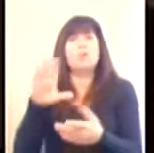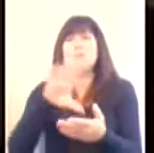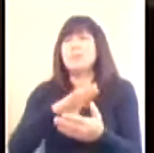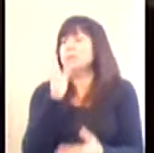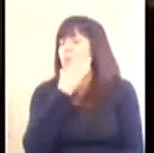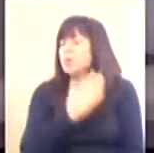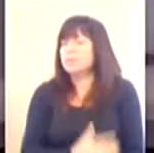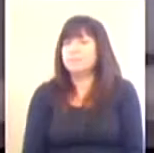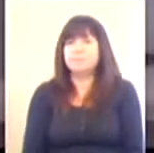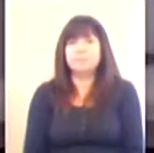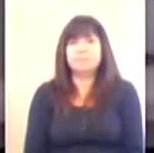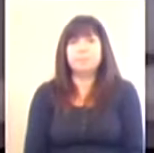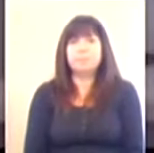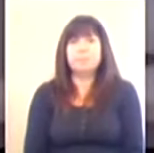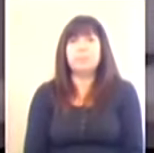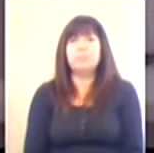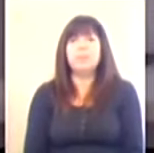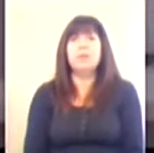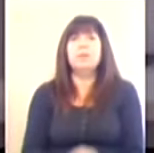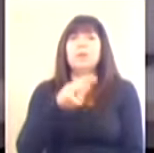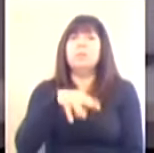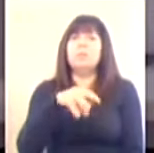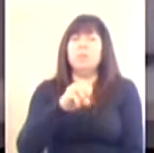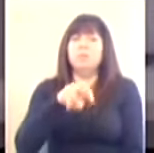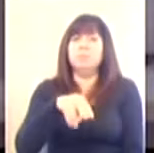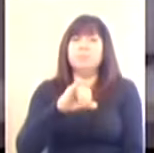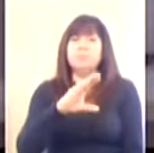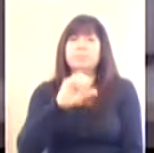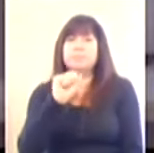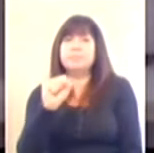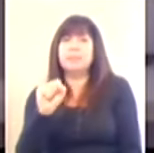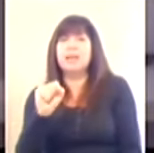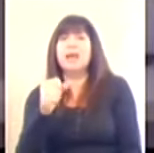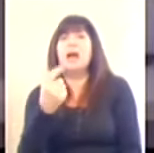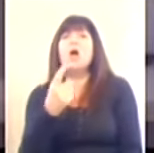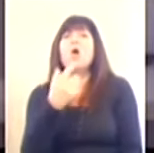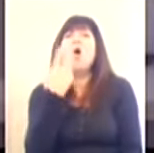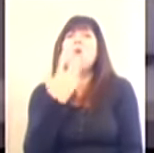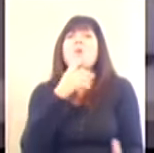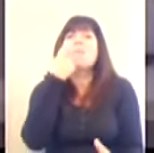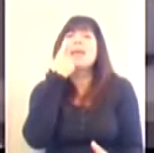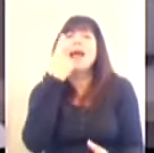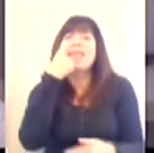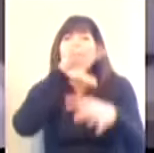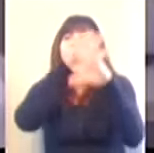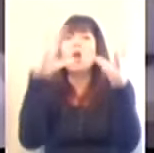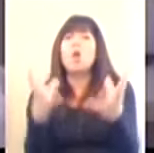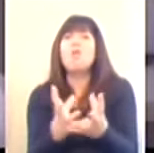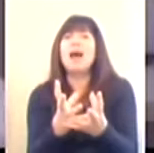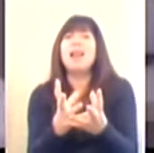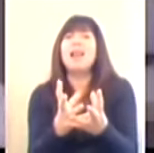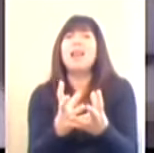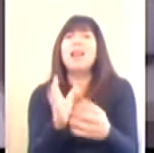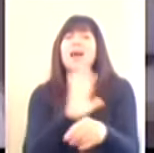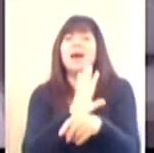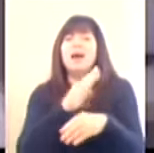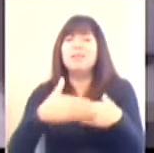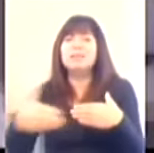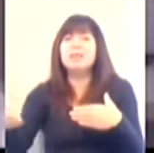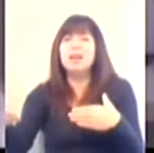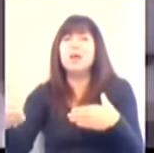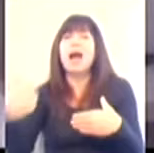Gracias. Mónica, ¿cómo es la mirada global sobre el efecto de la pandemia sobre el avance de esta agenda?